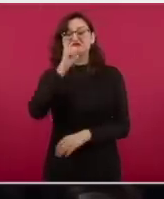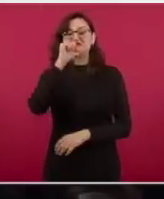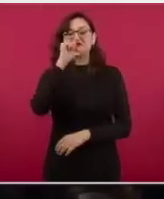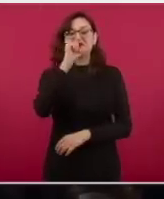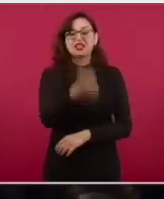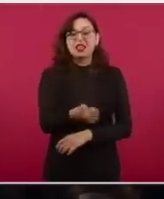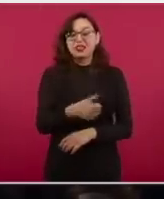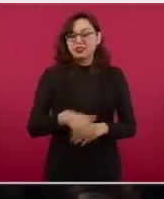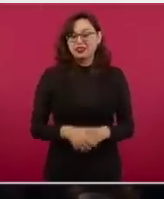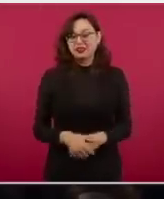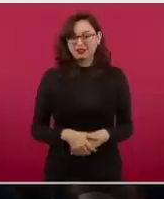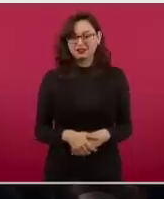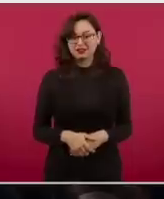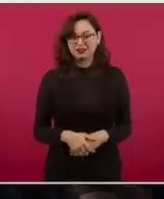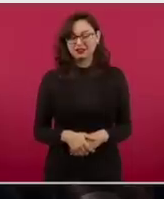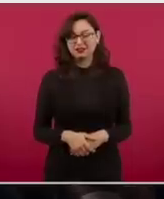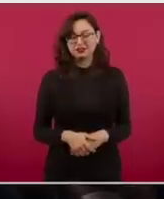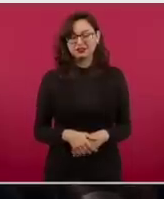¿Sí?